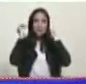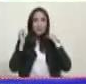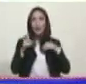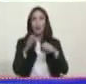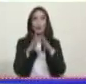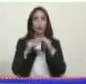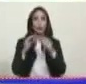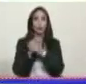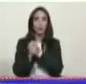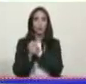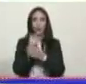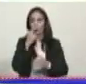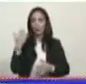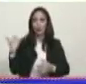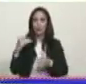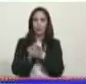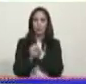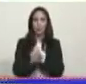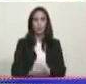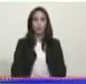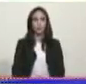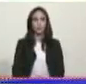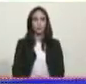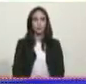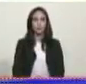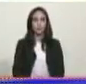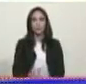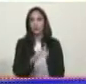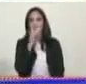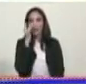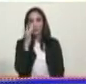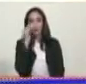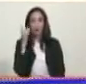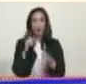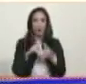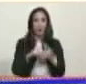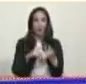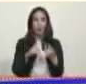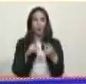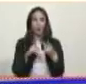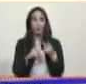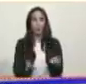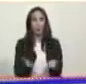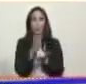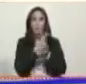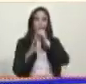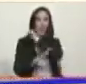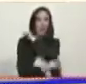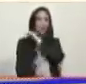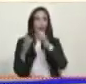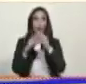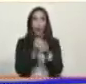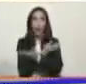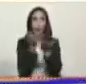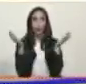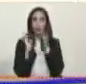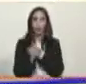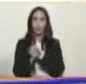compañeros de trabajo. Ahí está el malandro Cifrino. Ahí está todos.